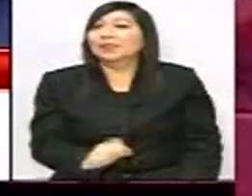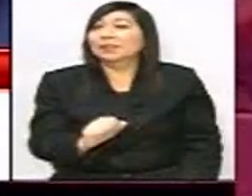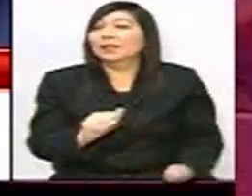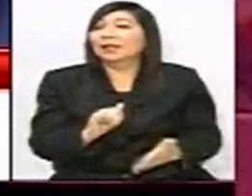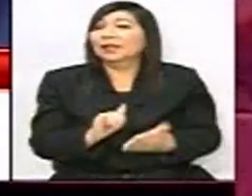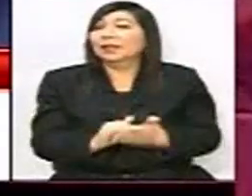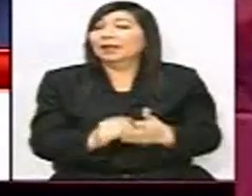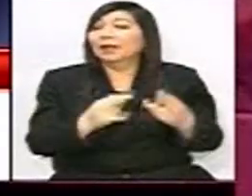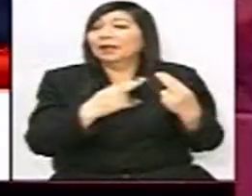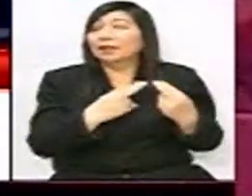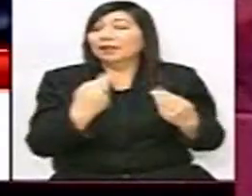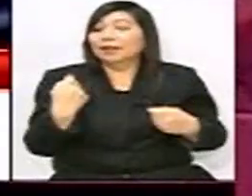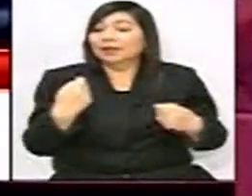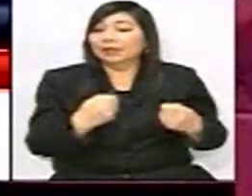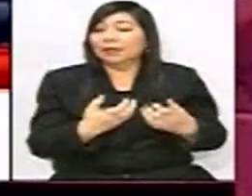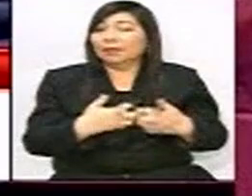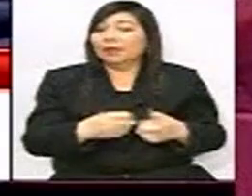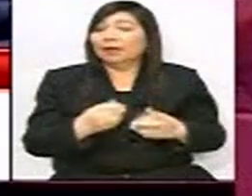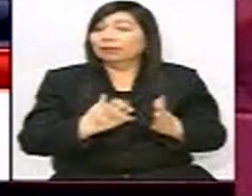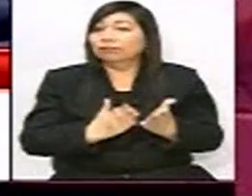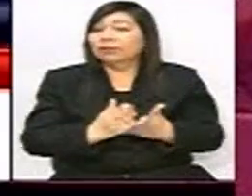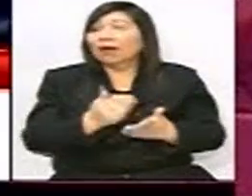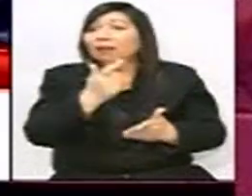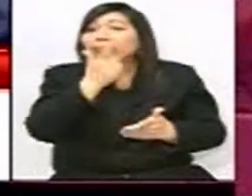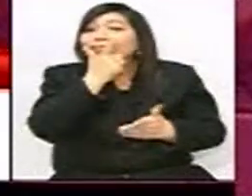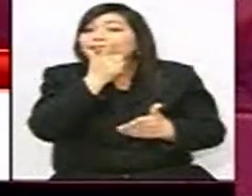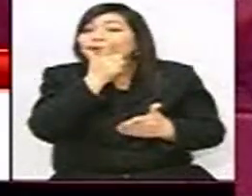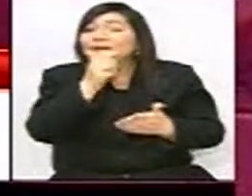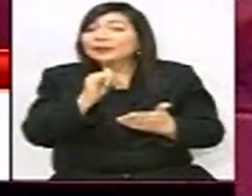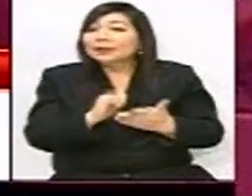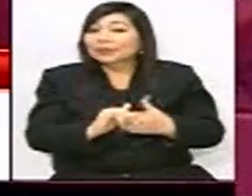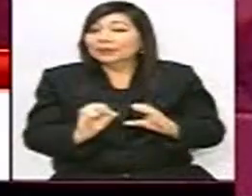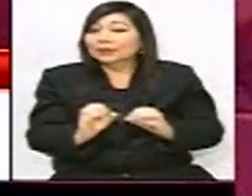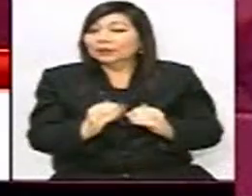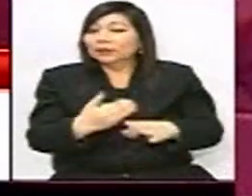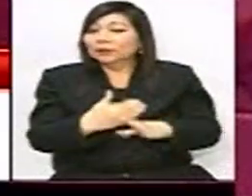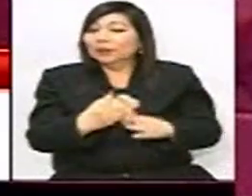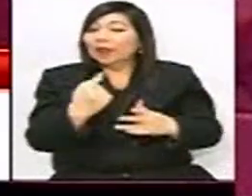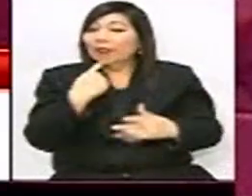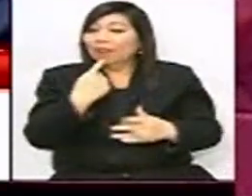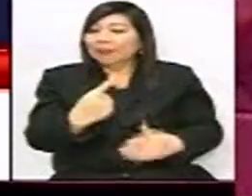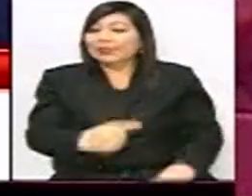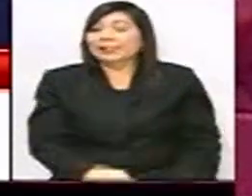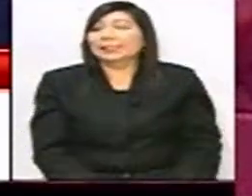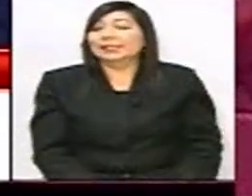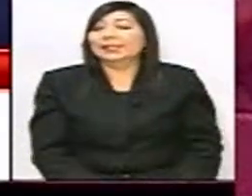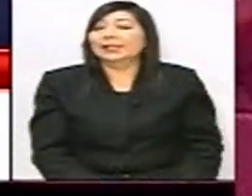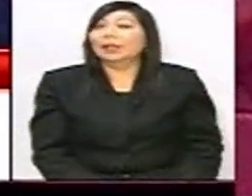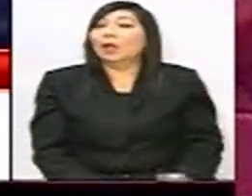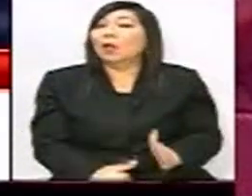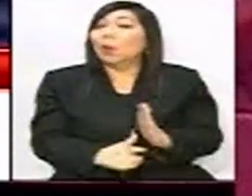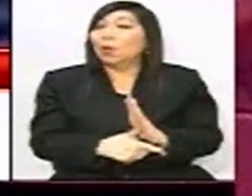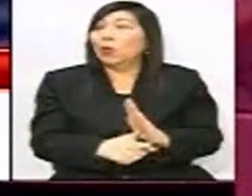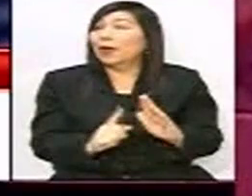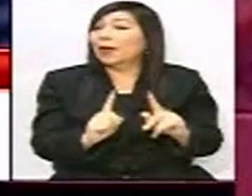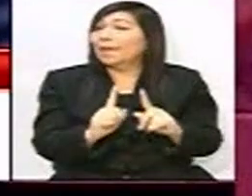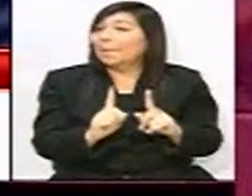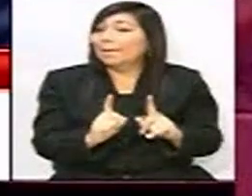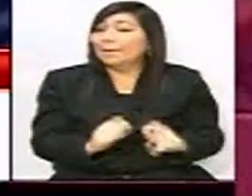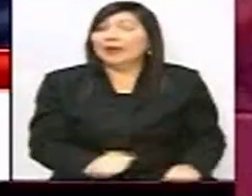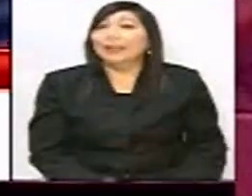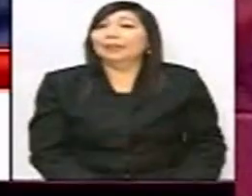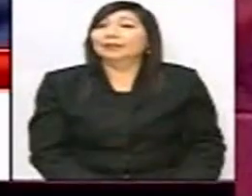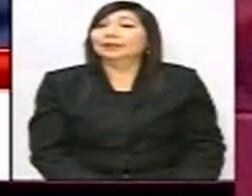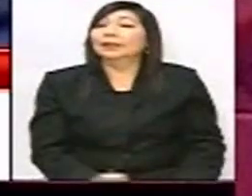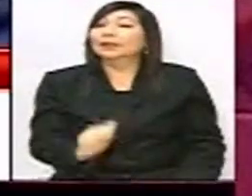es que el compromiso de inversión de la empresa Línea María en el marco del contrato se ha efectuado conforme a lo establecido. Luego se nos ha preguntado